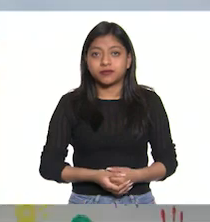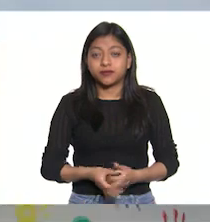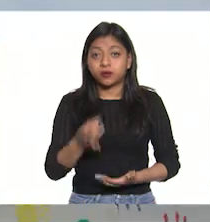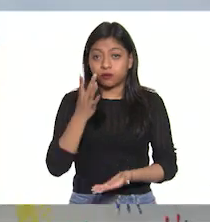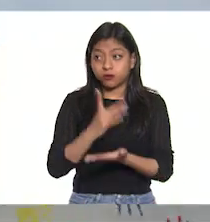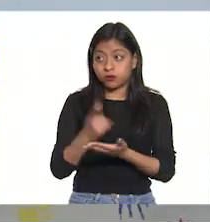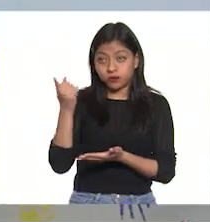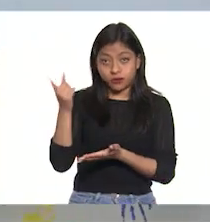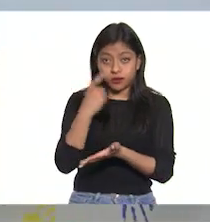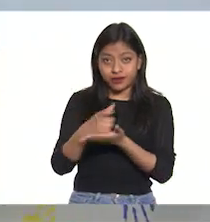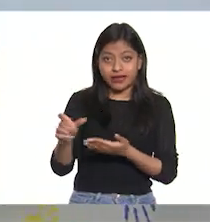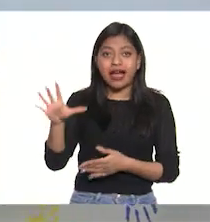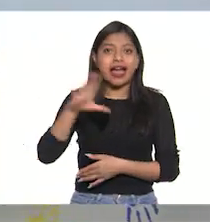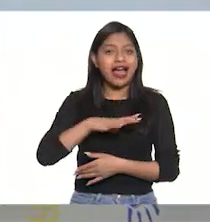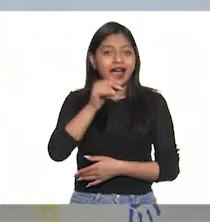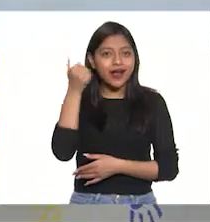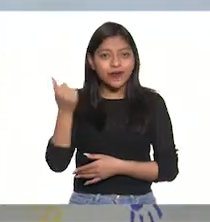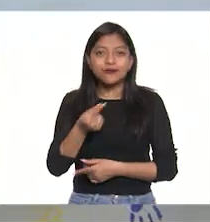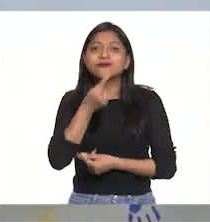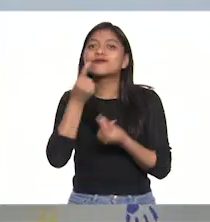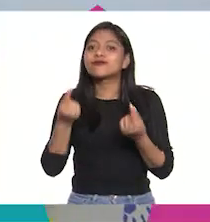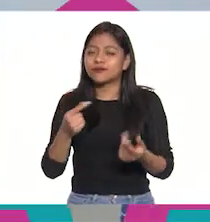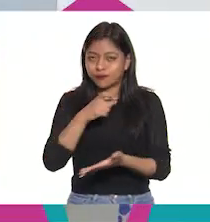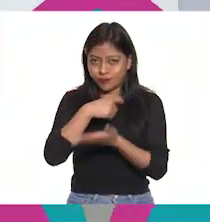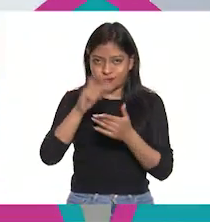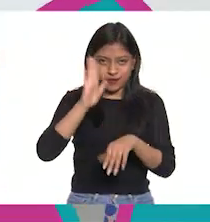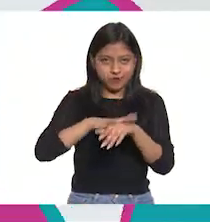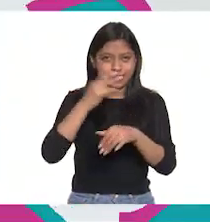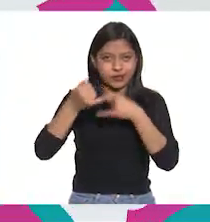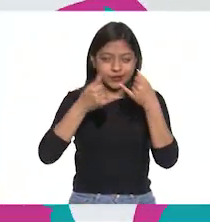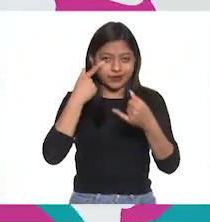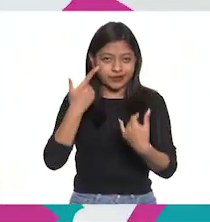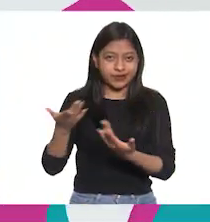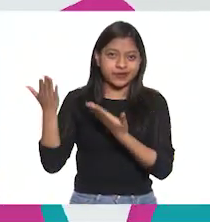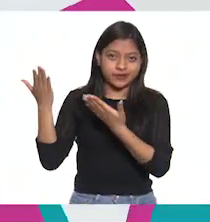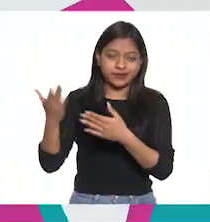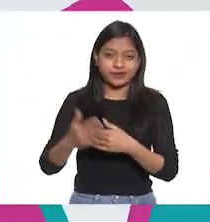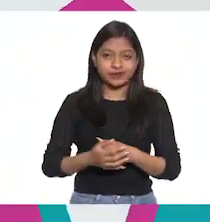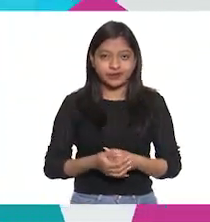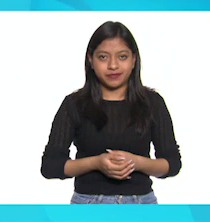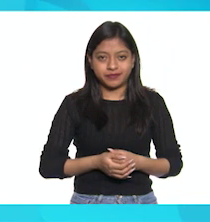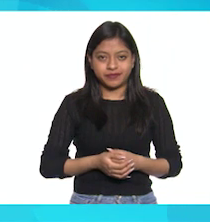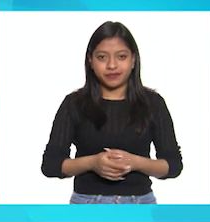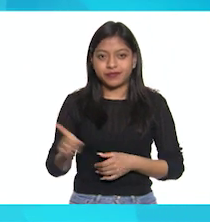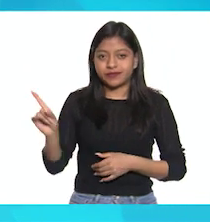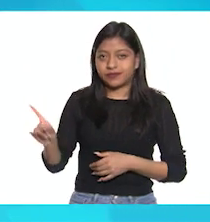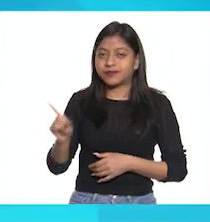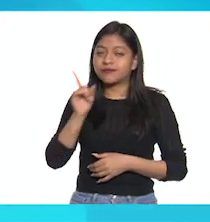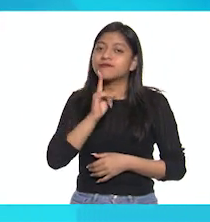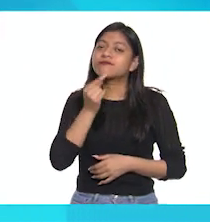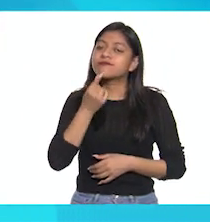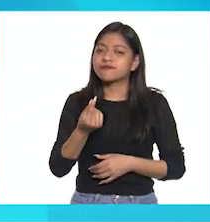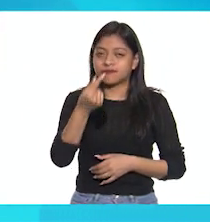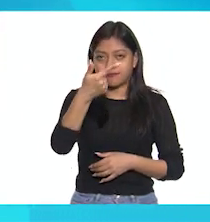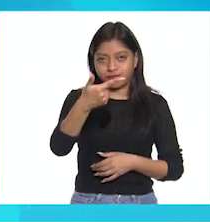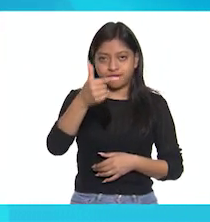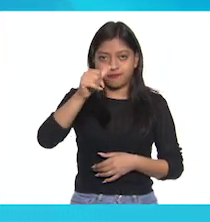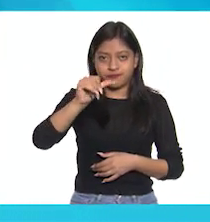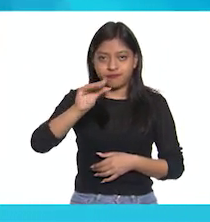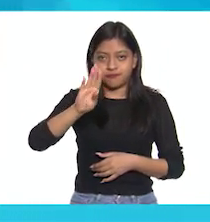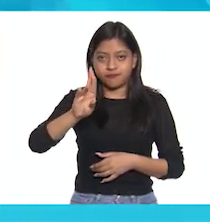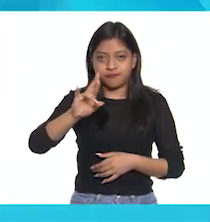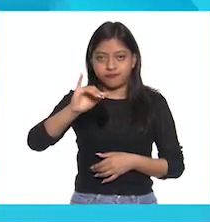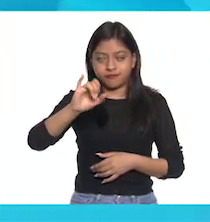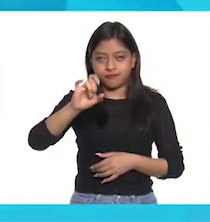esa compra, tenemos otra todavía, otra compra. ¡Ay, qué padre! A ver. Vamos a verla. Ah, esta compra es de Gabriela. Ella fue a la juguetería y